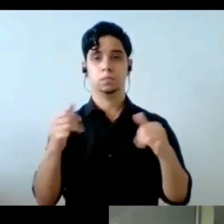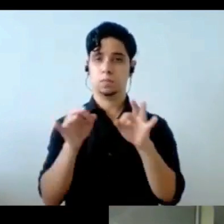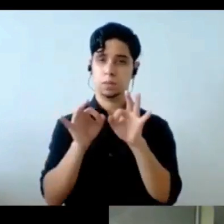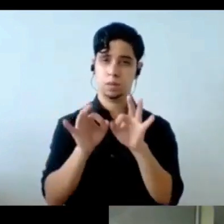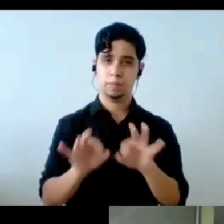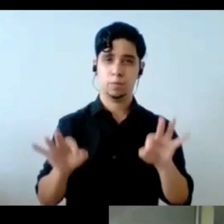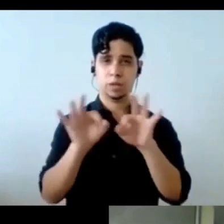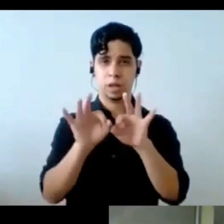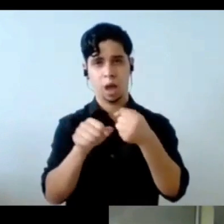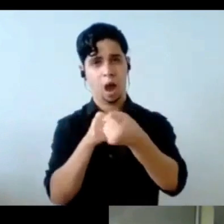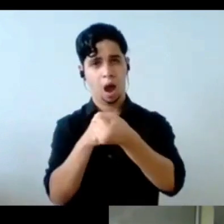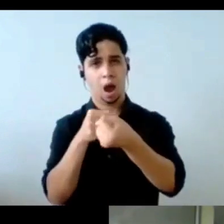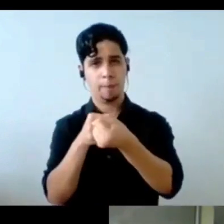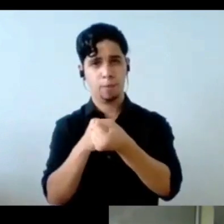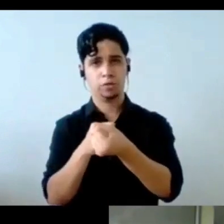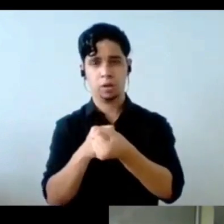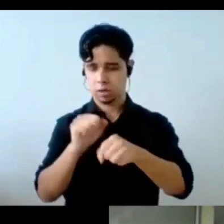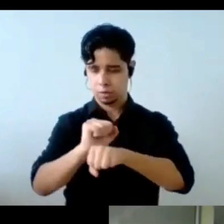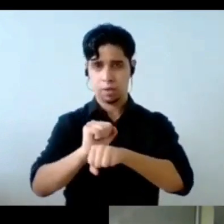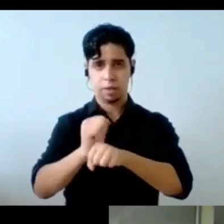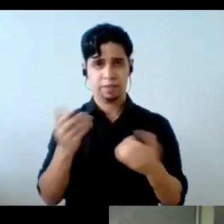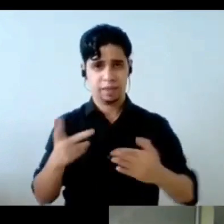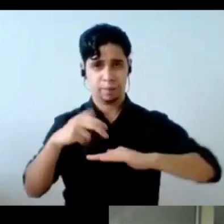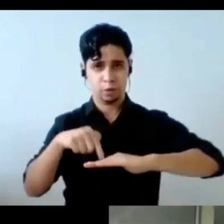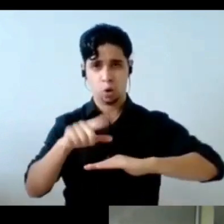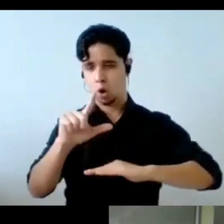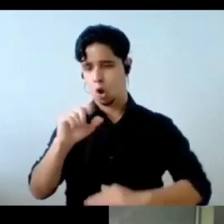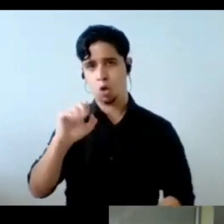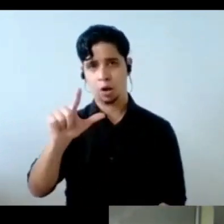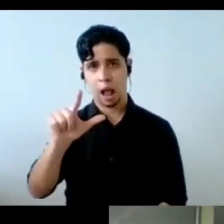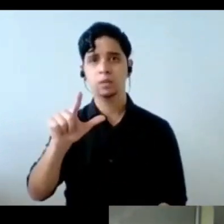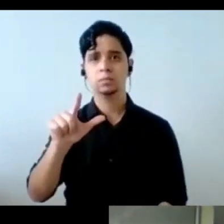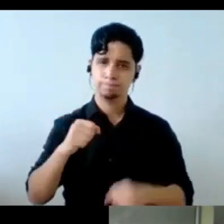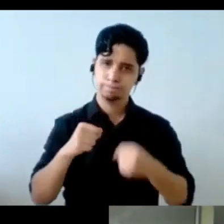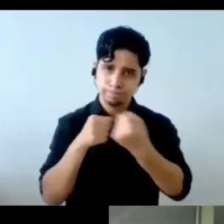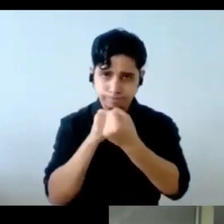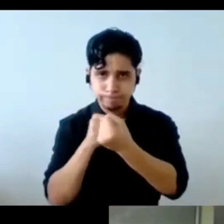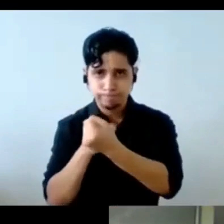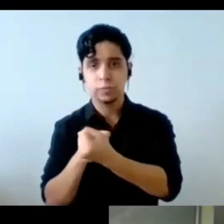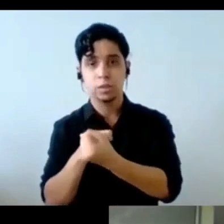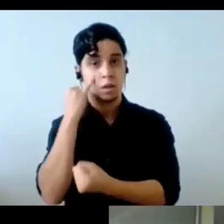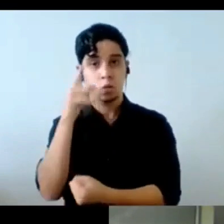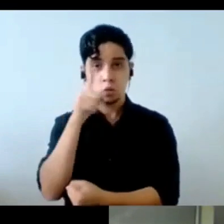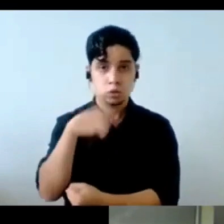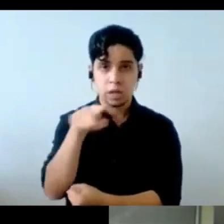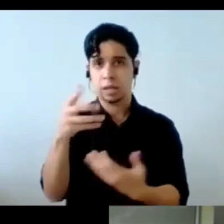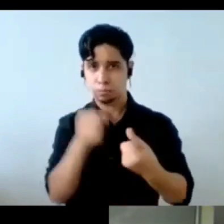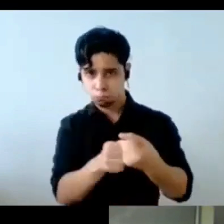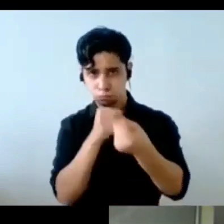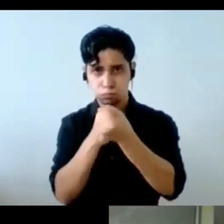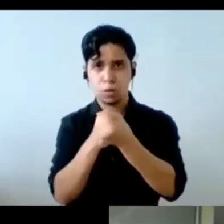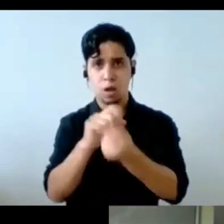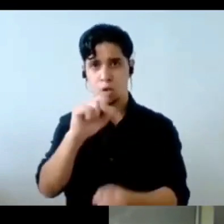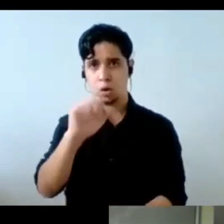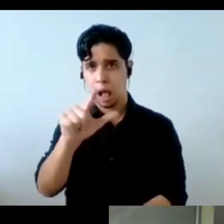promover al local, promover a los agricultores locales, promover lo que se está haciendo. Así que si usted quiere promover al local y quiere